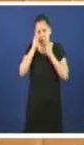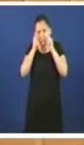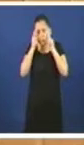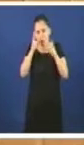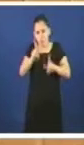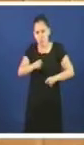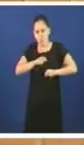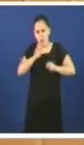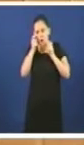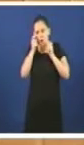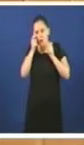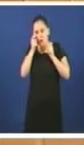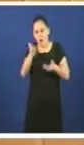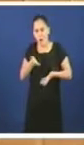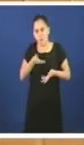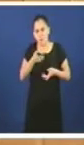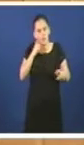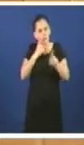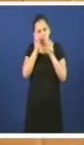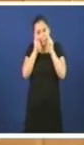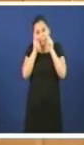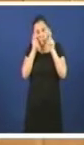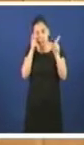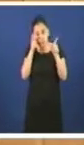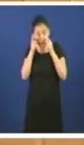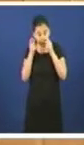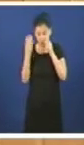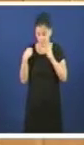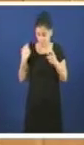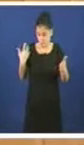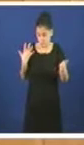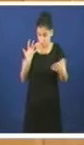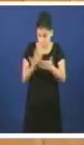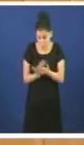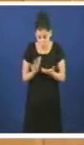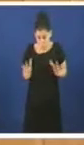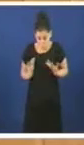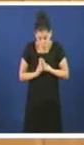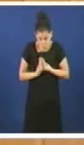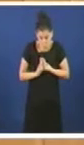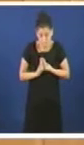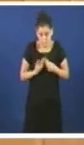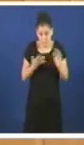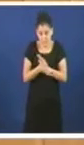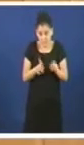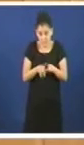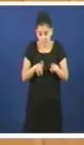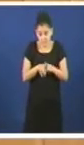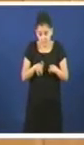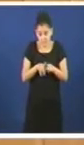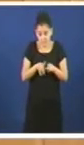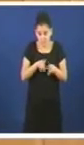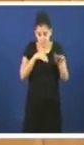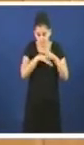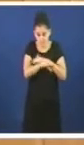los odios desde aquel apoyo está conmigo no me un mejor tesoro y tengo que confesar que tome posesión como